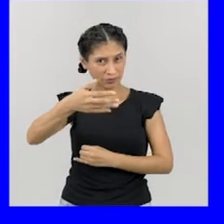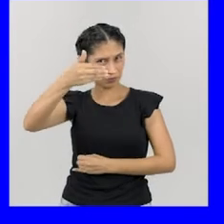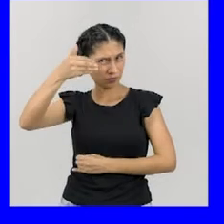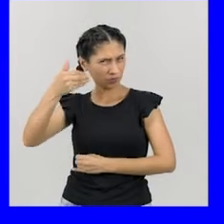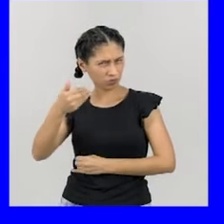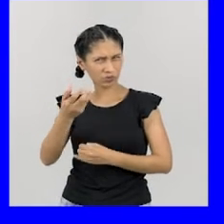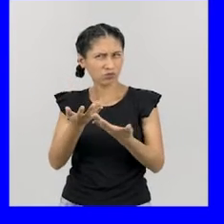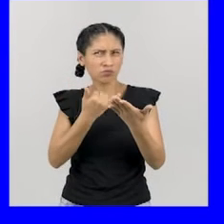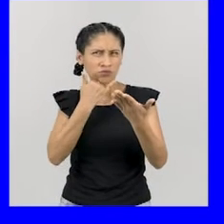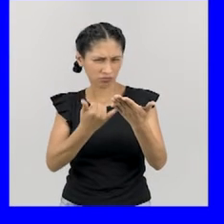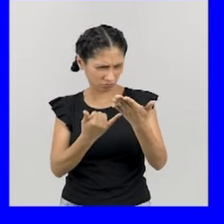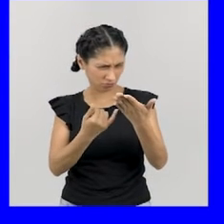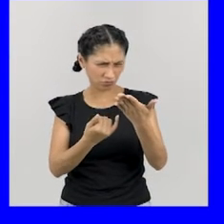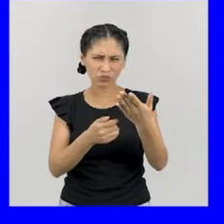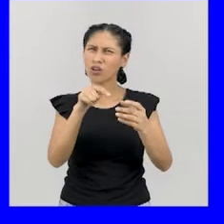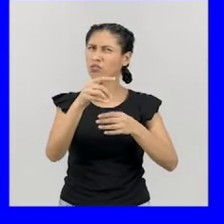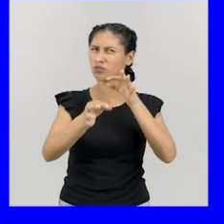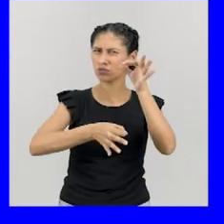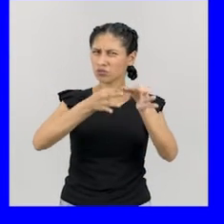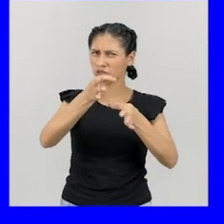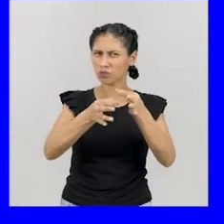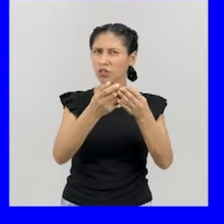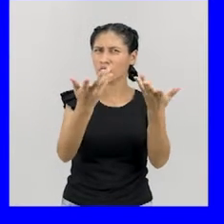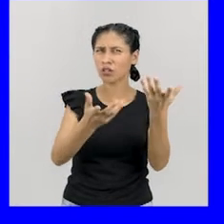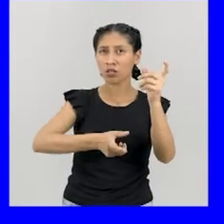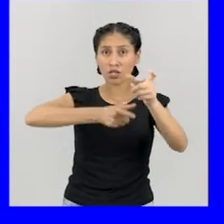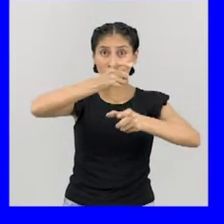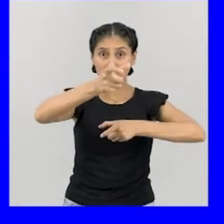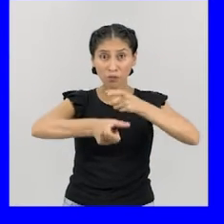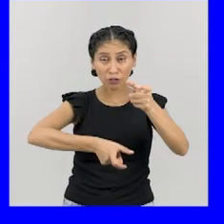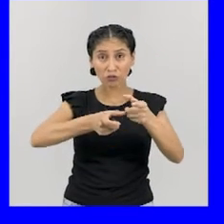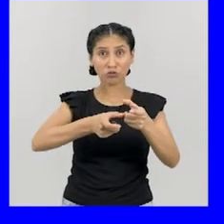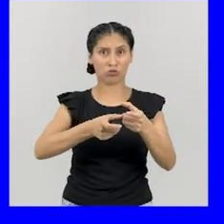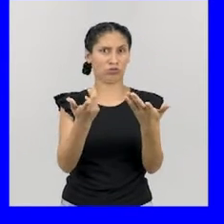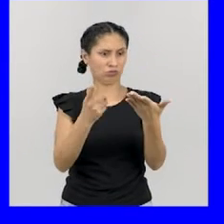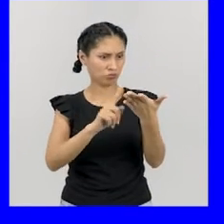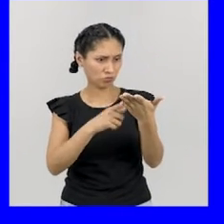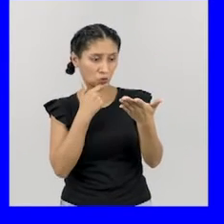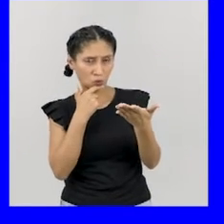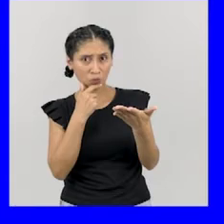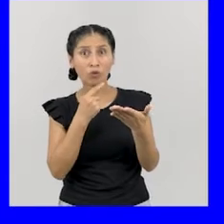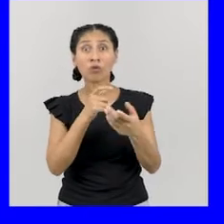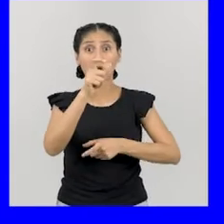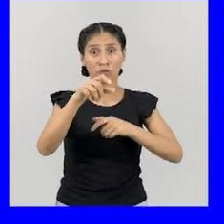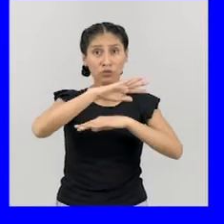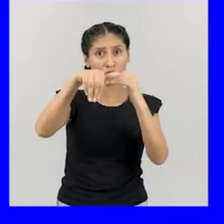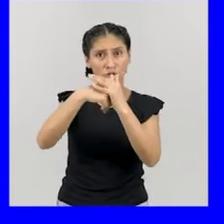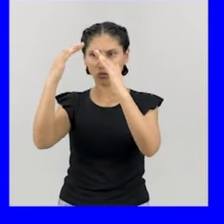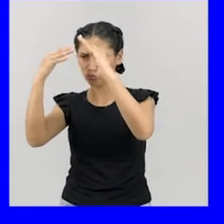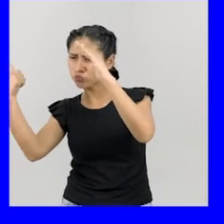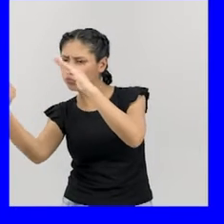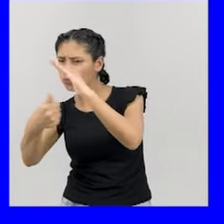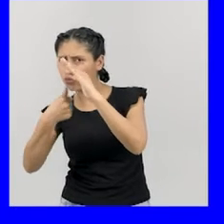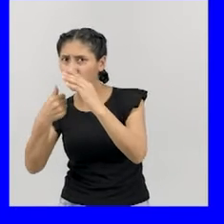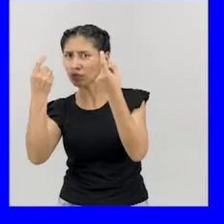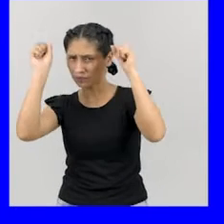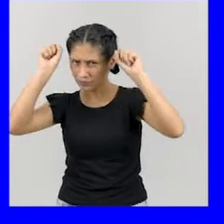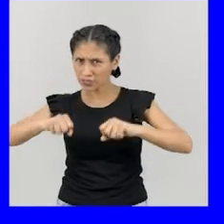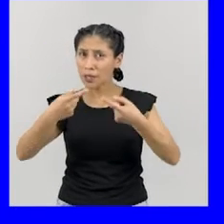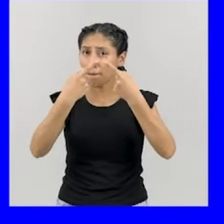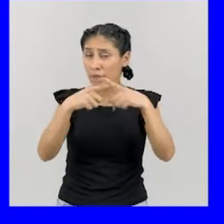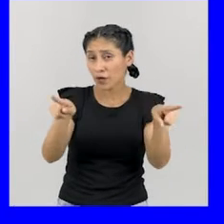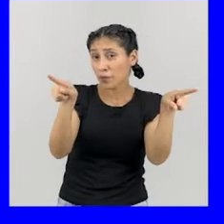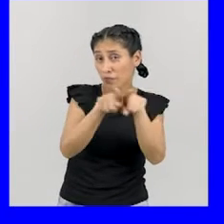del impacto directo del COVID-19 sobre los humanos, también han surgido informaciones sobre cómo el medio ambiente parece beneficiarse de